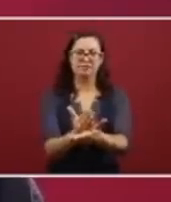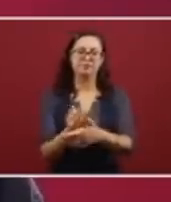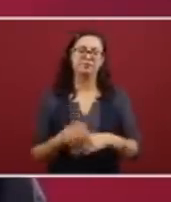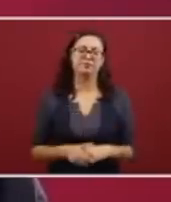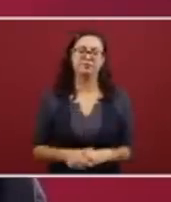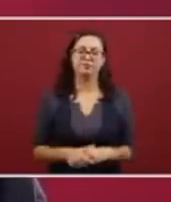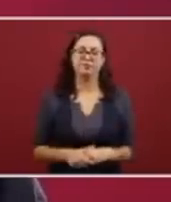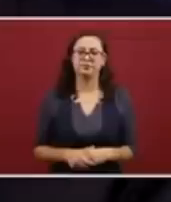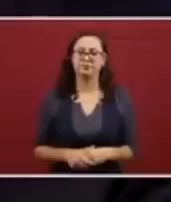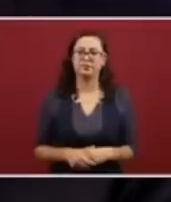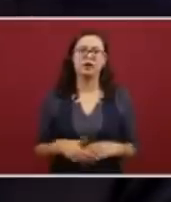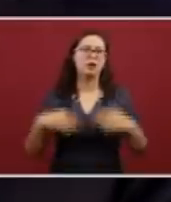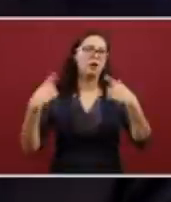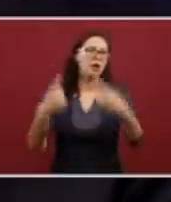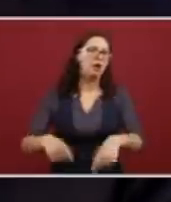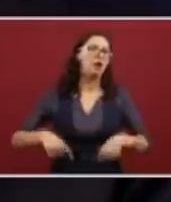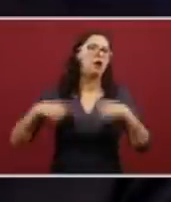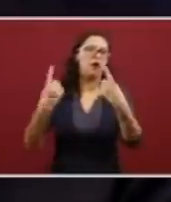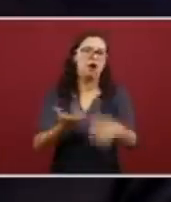son inercias